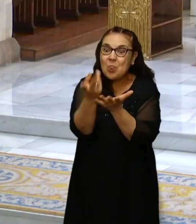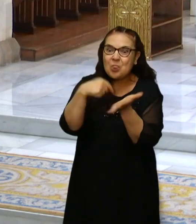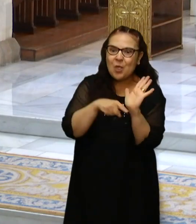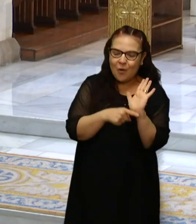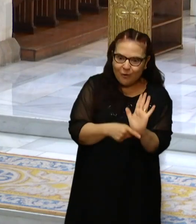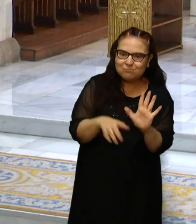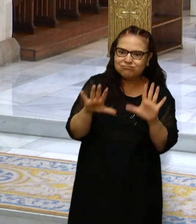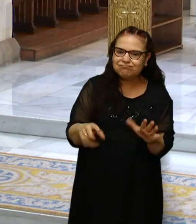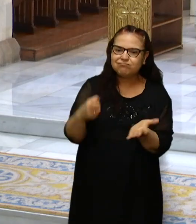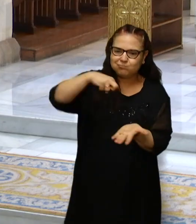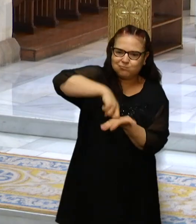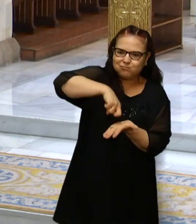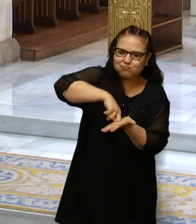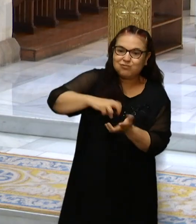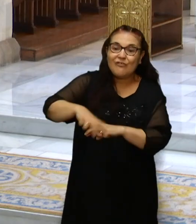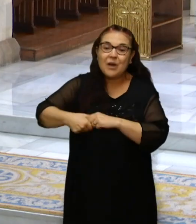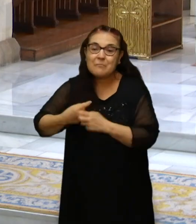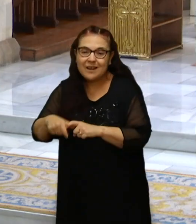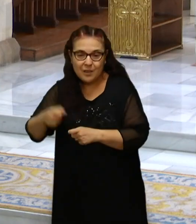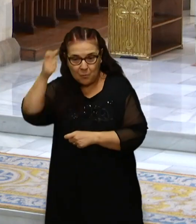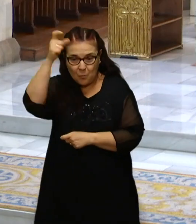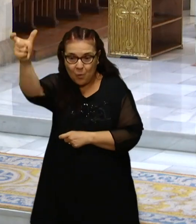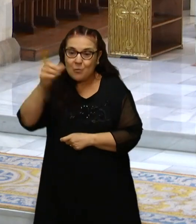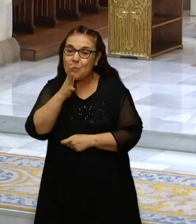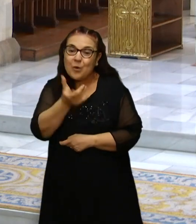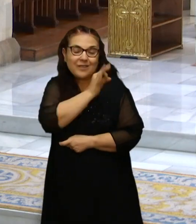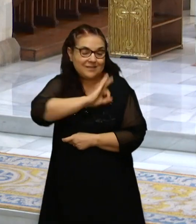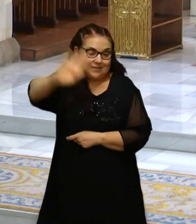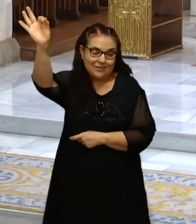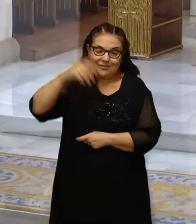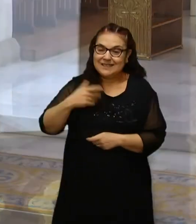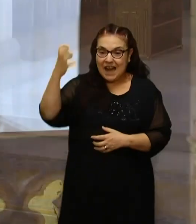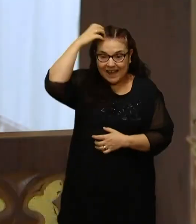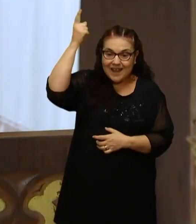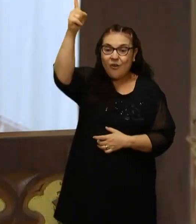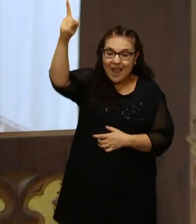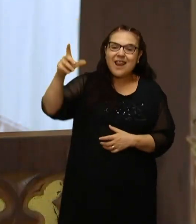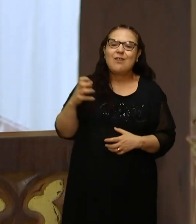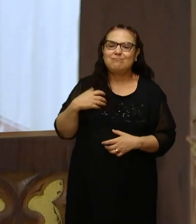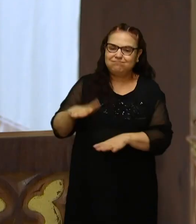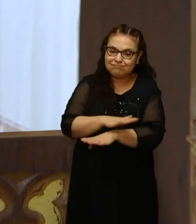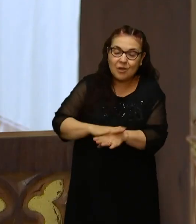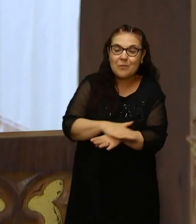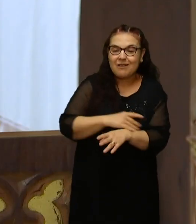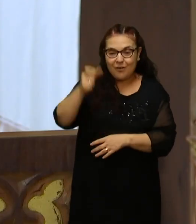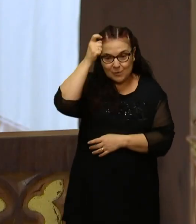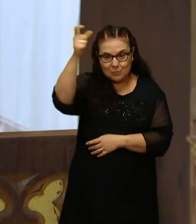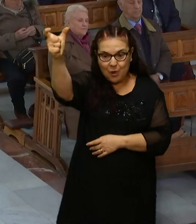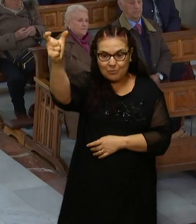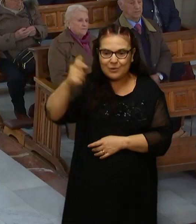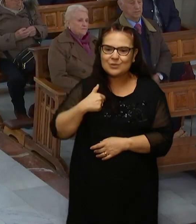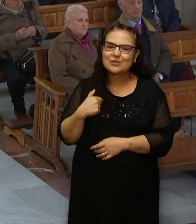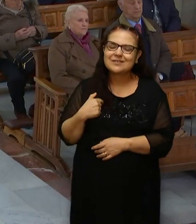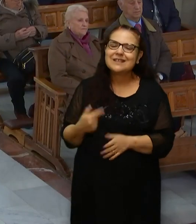las familias de los pueblos, porque del Señor es el reino, Él gobierna a los pueblos. Ante Él